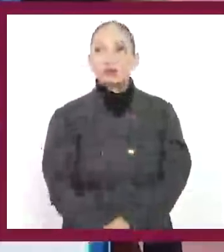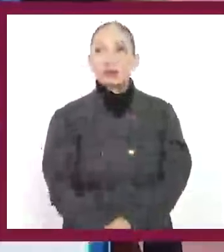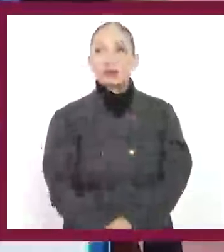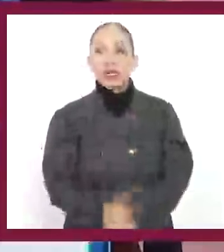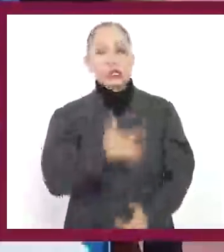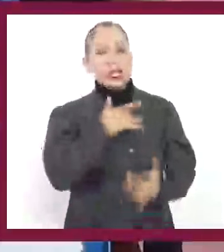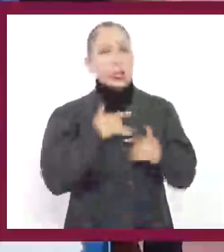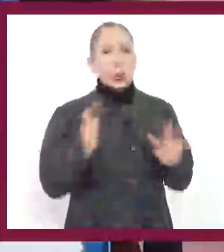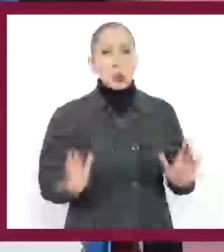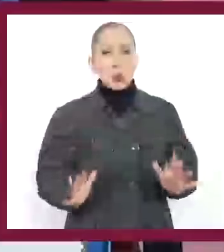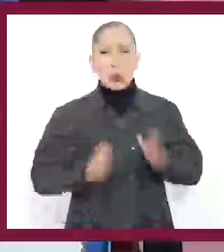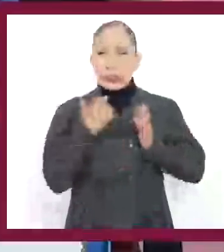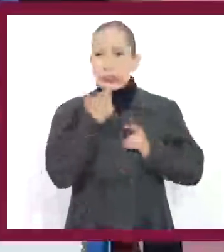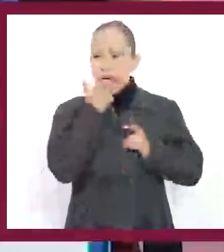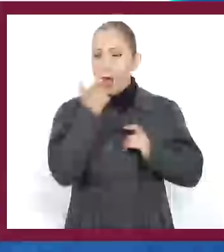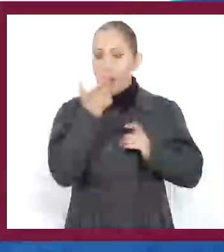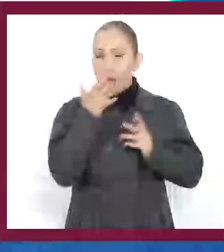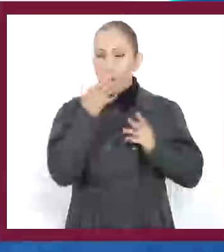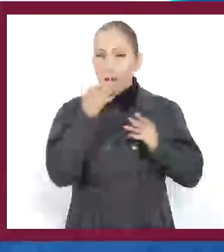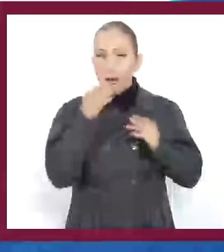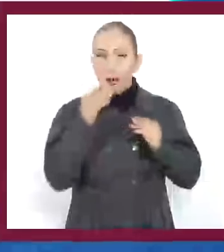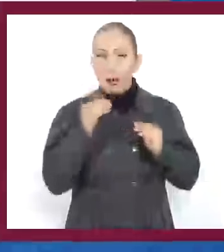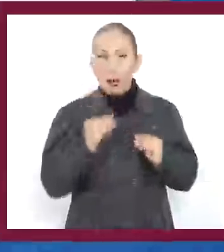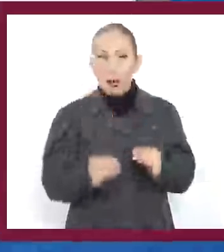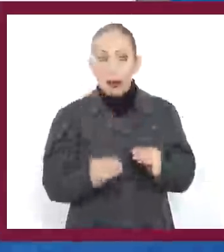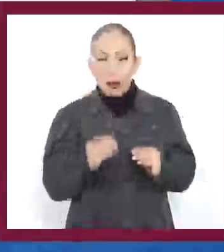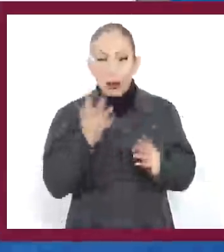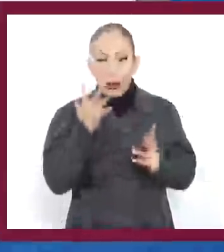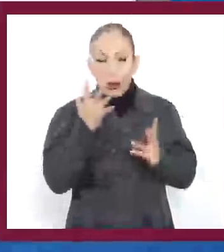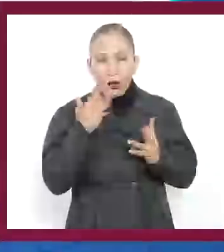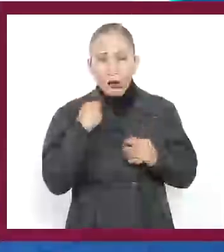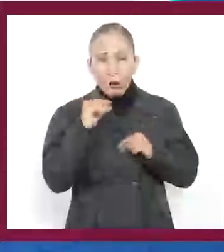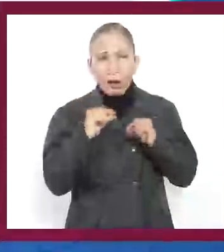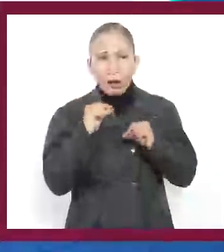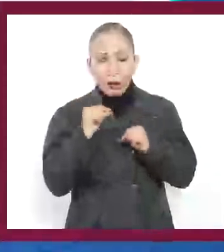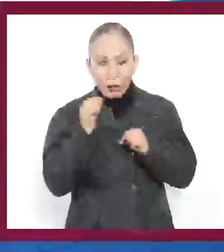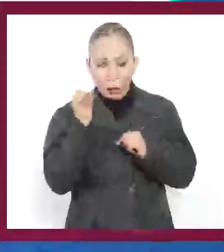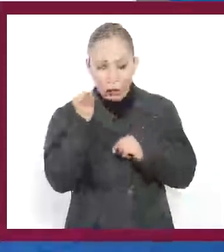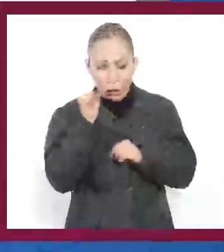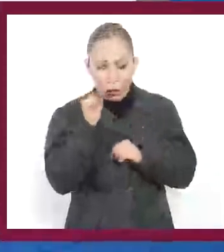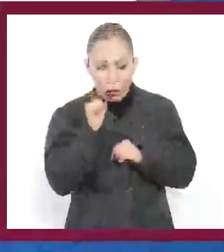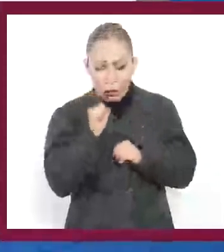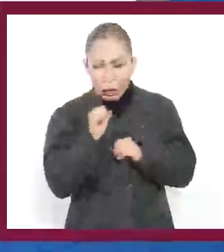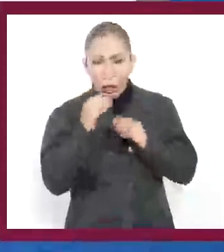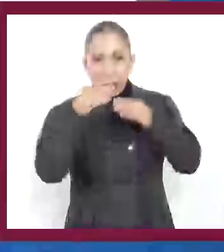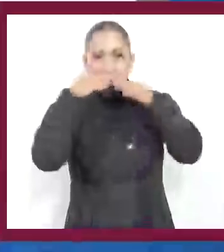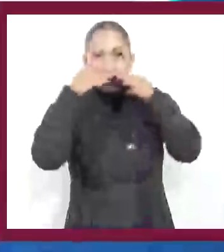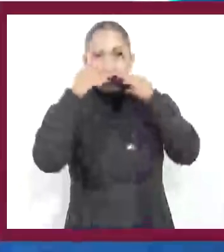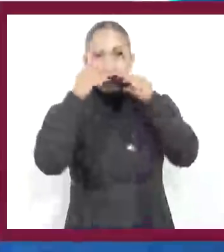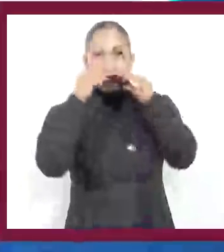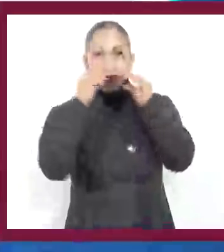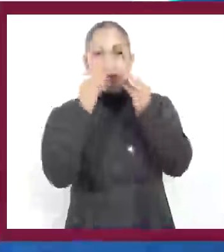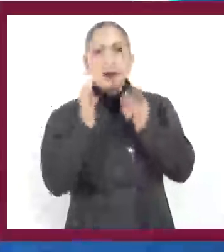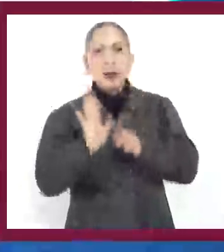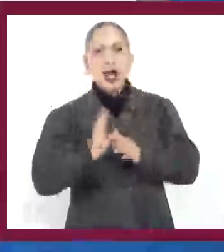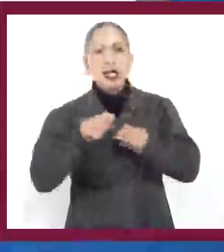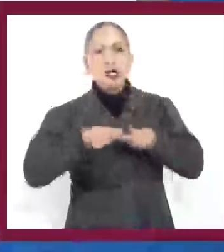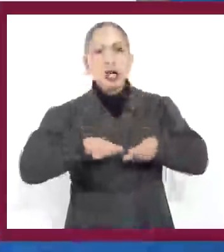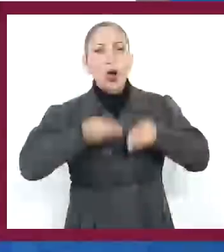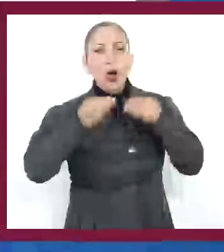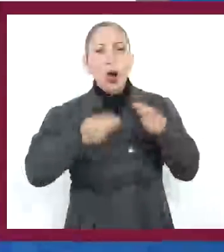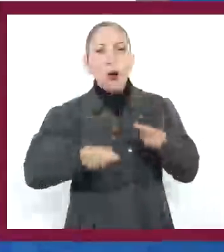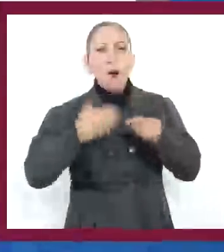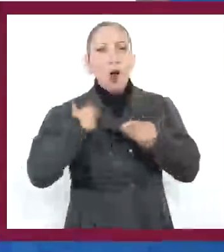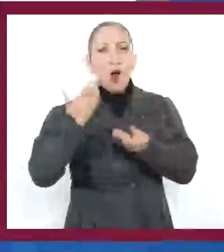Sintió de pronto que la sonrisa se le borraba, se fundía, se doblaba sobre sí misma como una cáscara blanda, como la cera